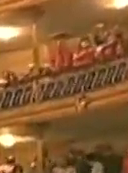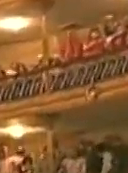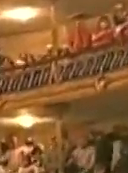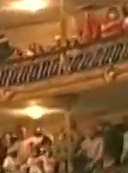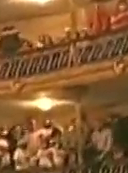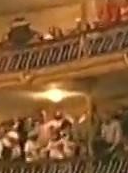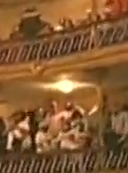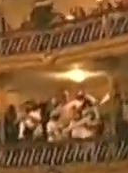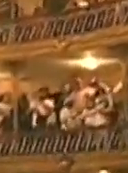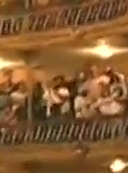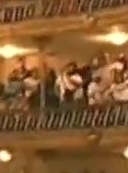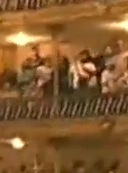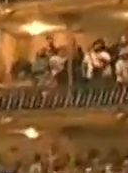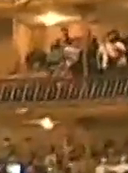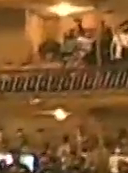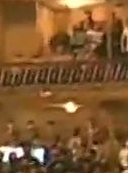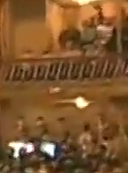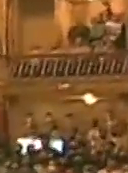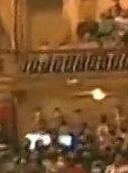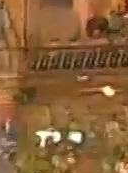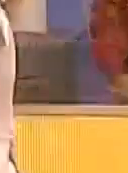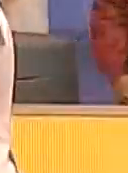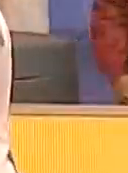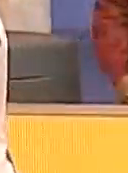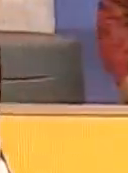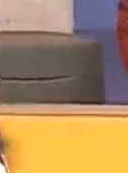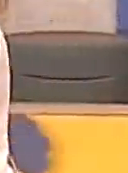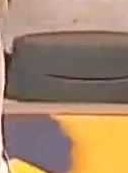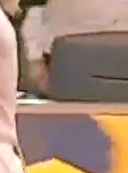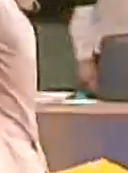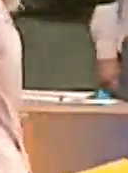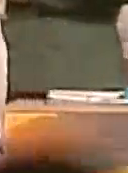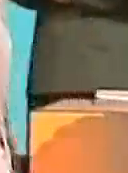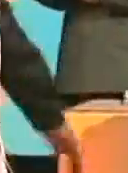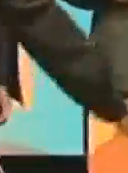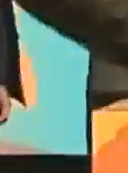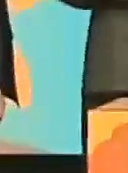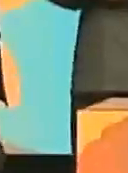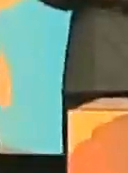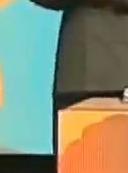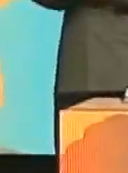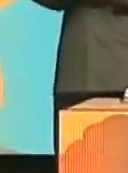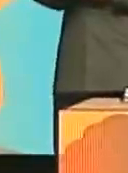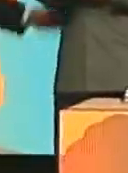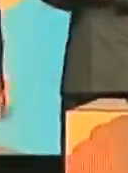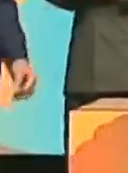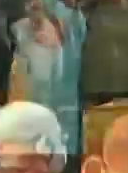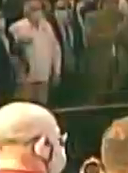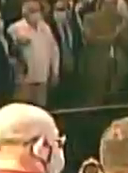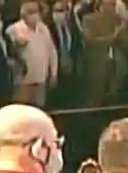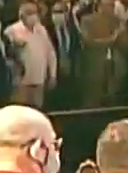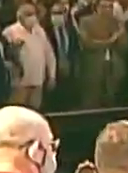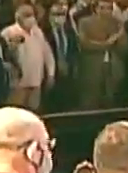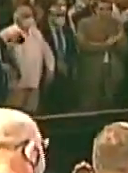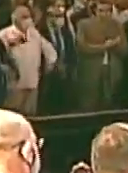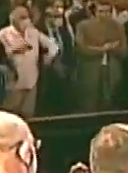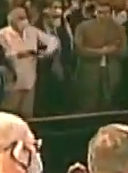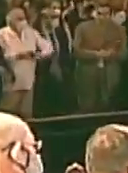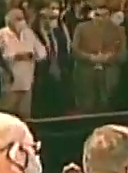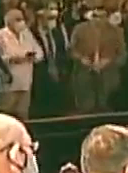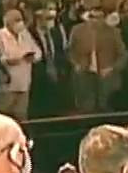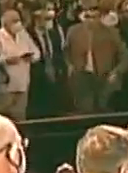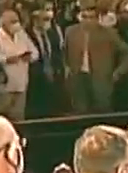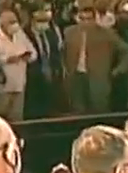sus propias opiniones, a construir su propio destino. Desde Venezuela le decimos a los pueblos suramericanos: